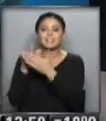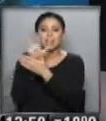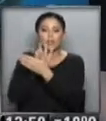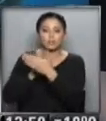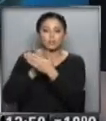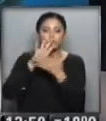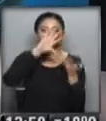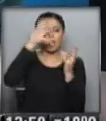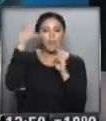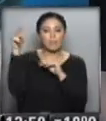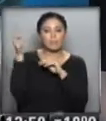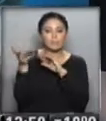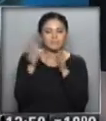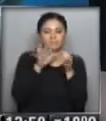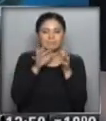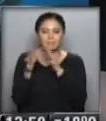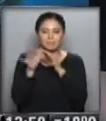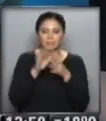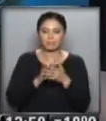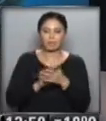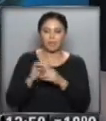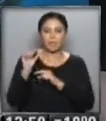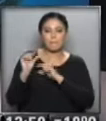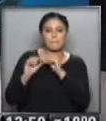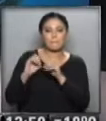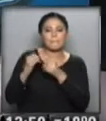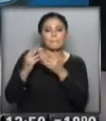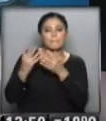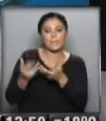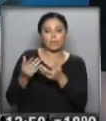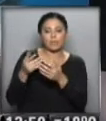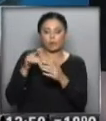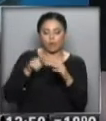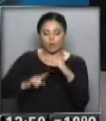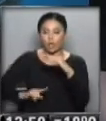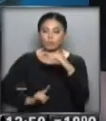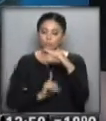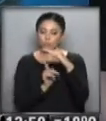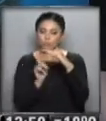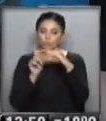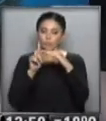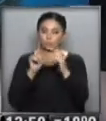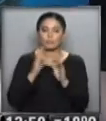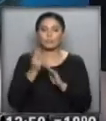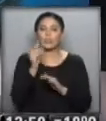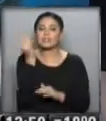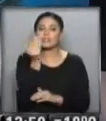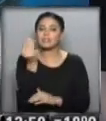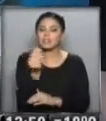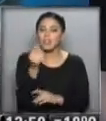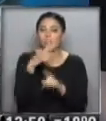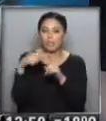el tiempo está muy inestable. El mejoramiento llegará desde el sur hacia el norte para el sábado alrededor